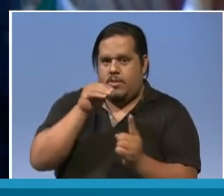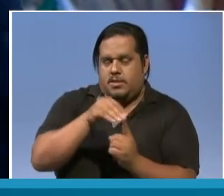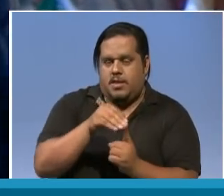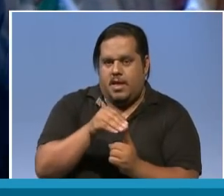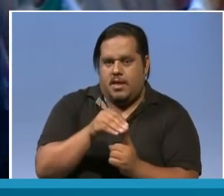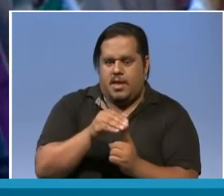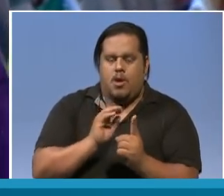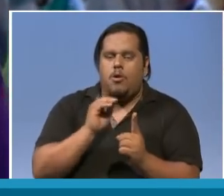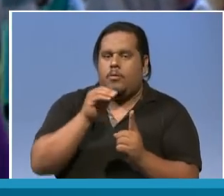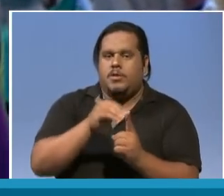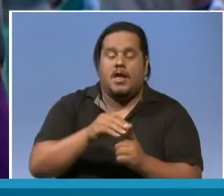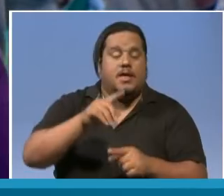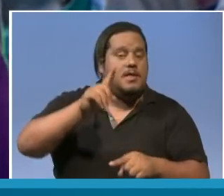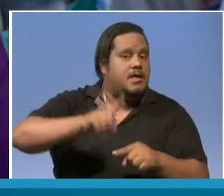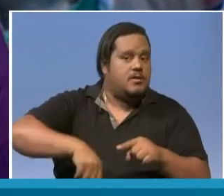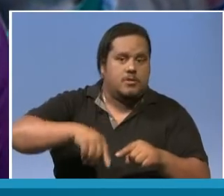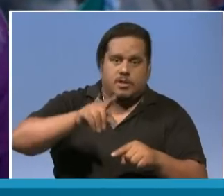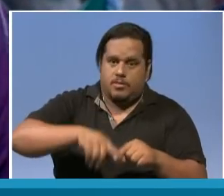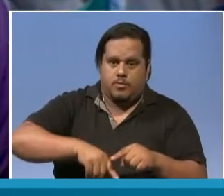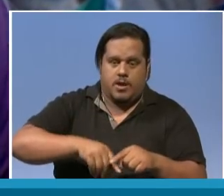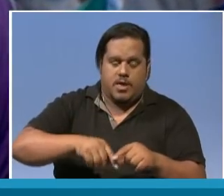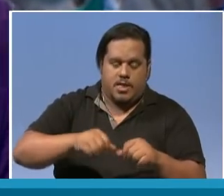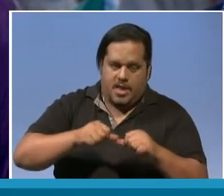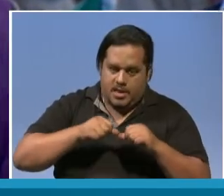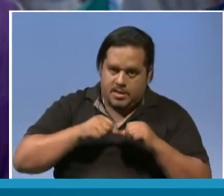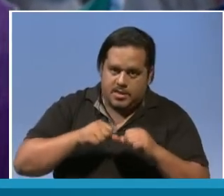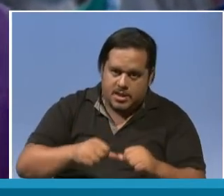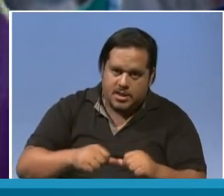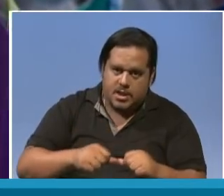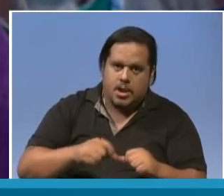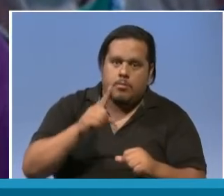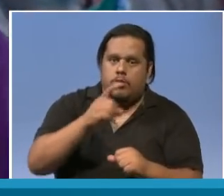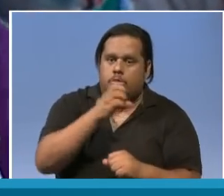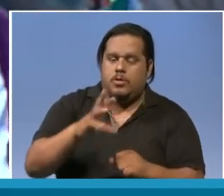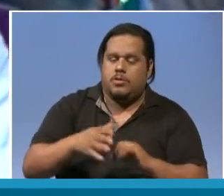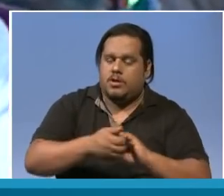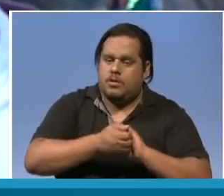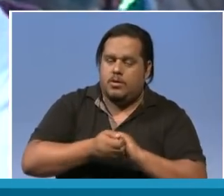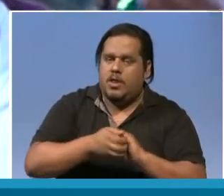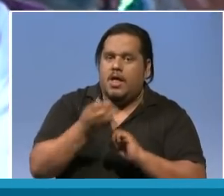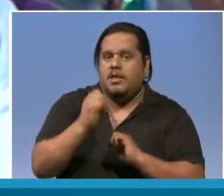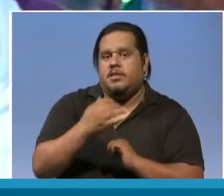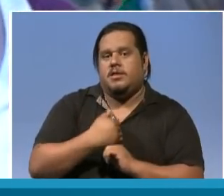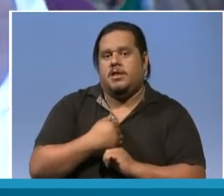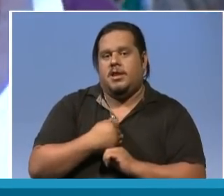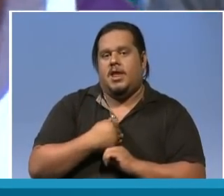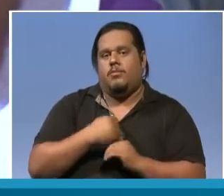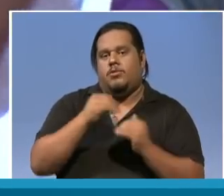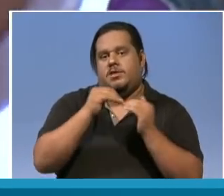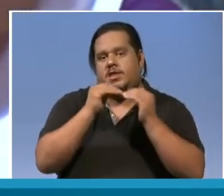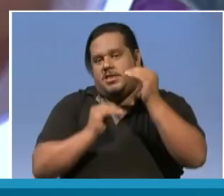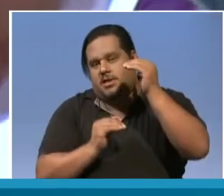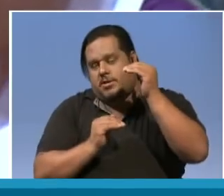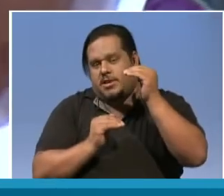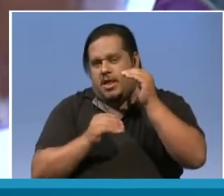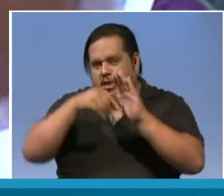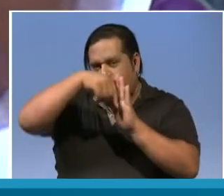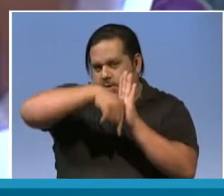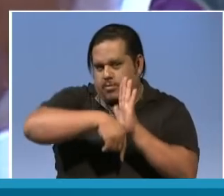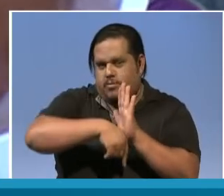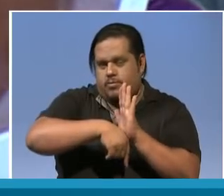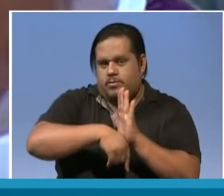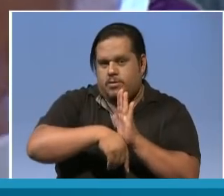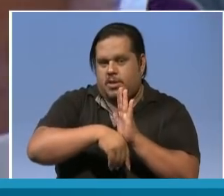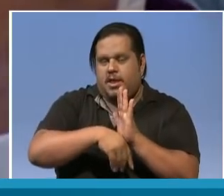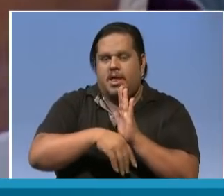un mensaje de que no podemos seguir adelante con una Costa Rica unida si tenemos desigualdades tan profundas a través